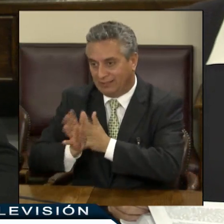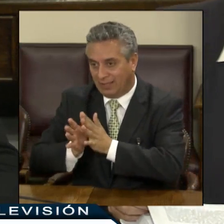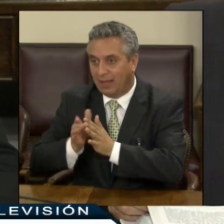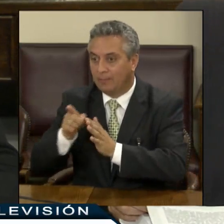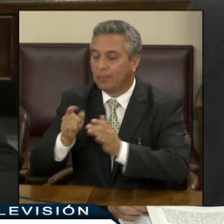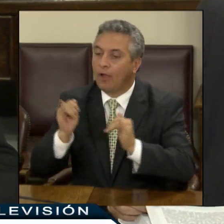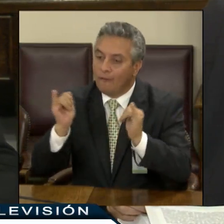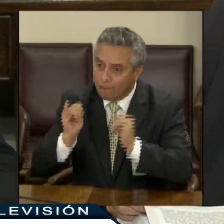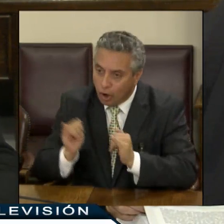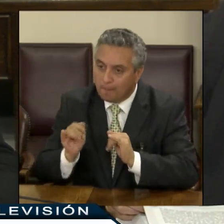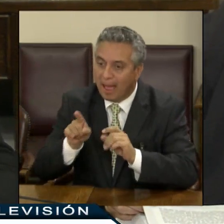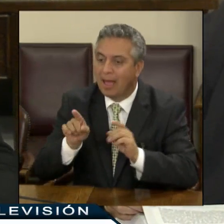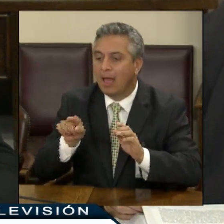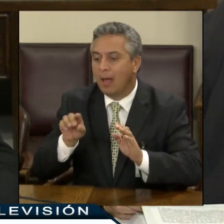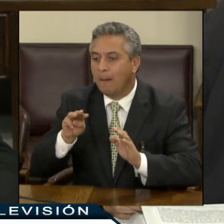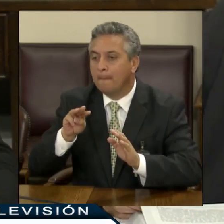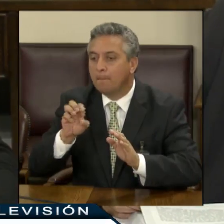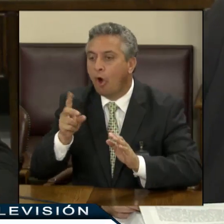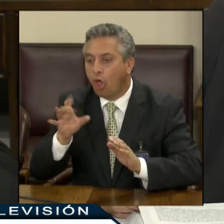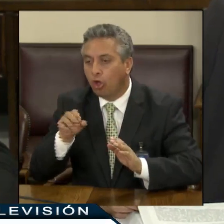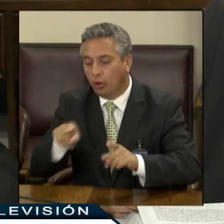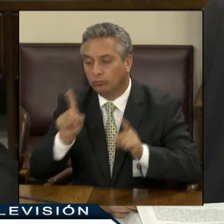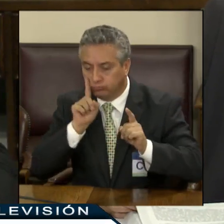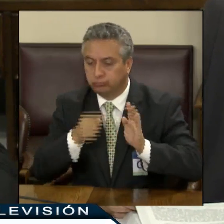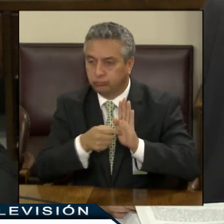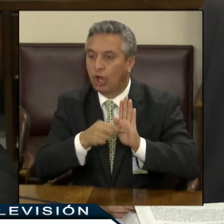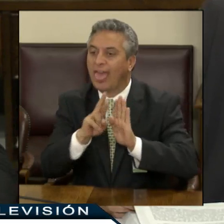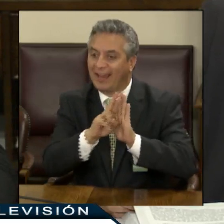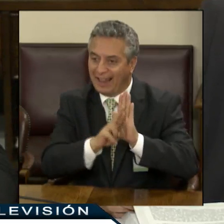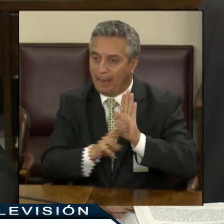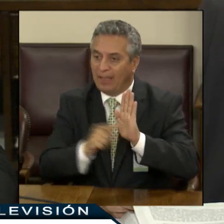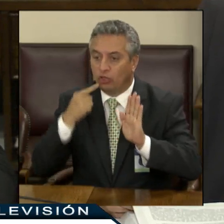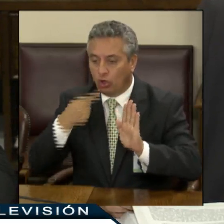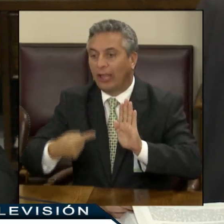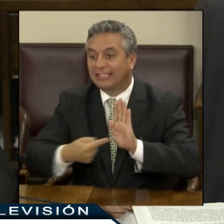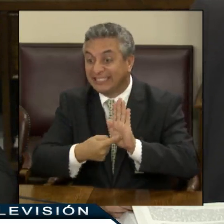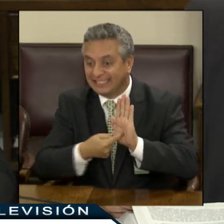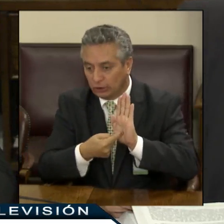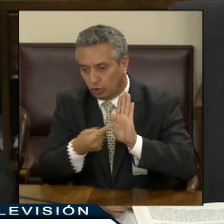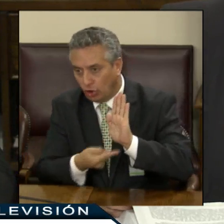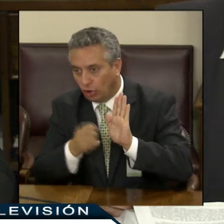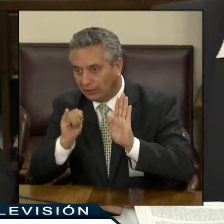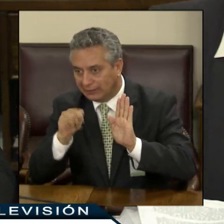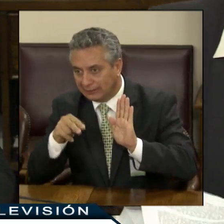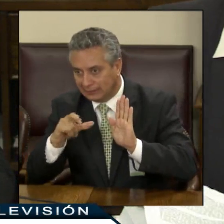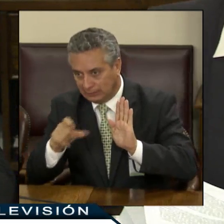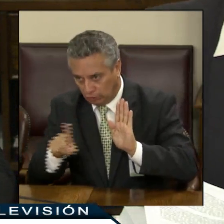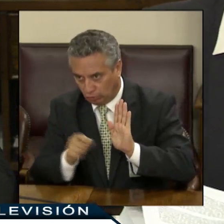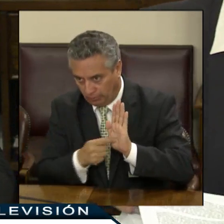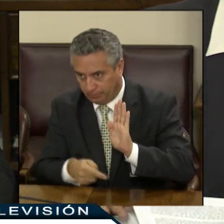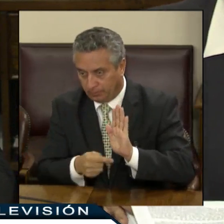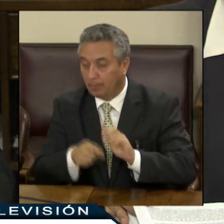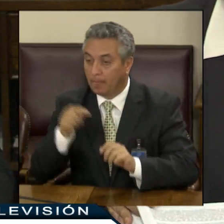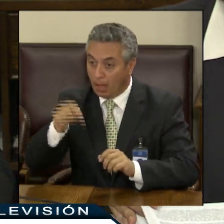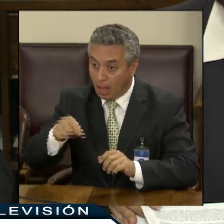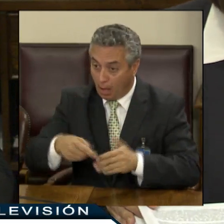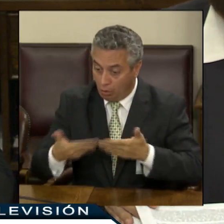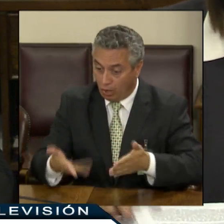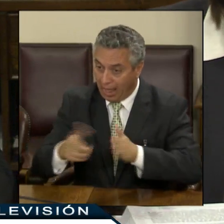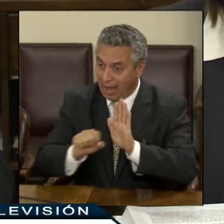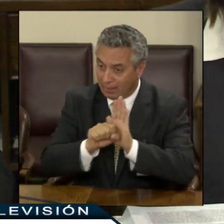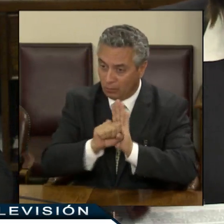formas modalidades y condiciones que establezca el reglamento indicado en el inciso precedente En consecuencia el actual artículo